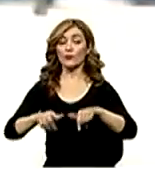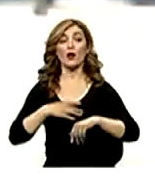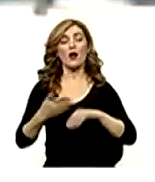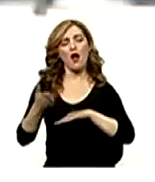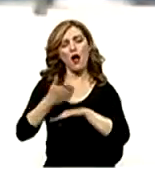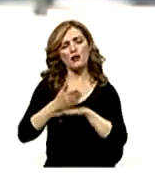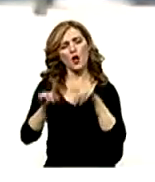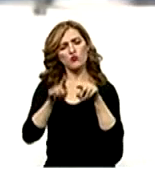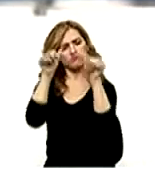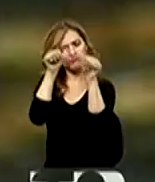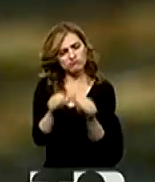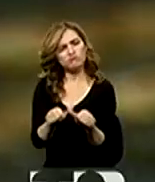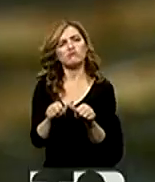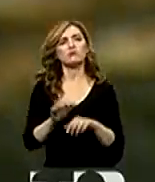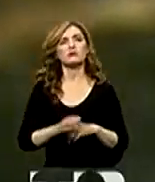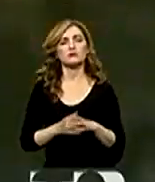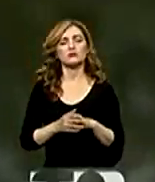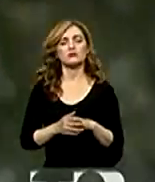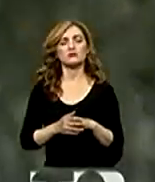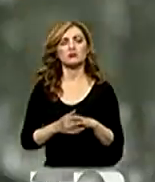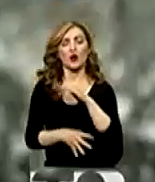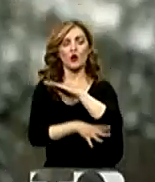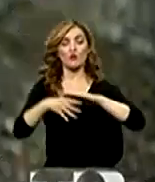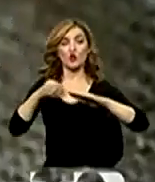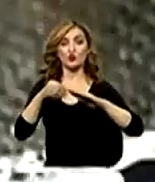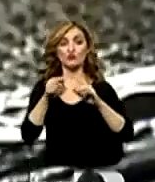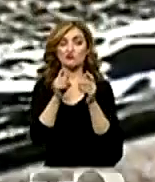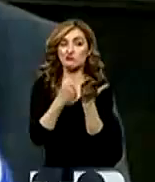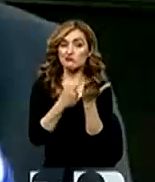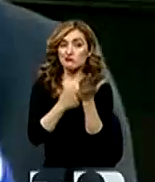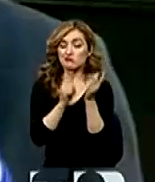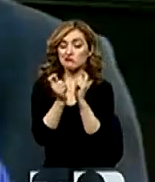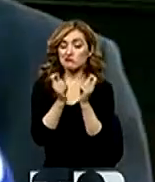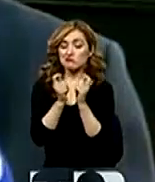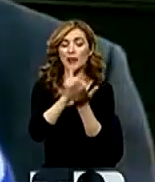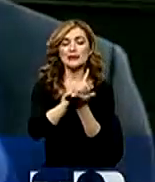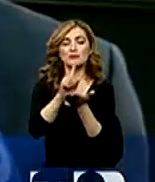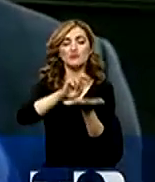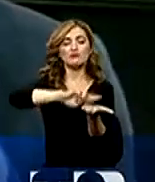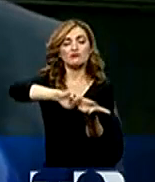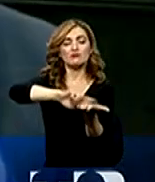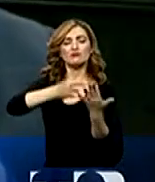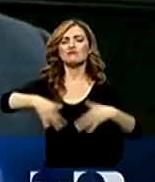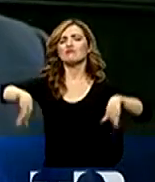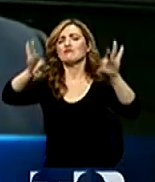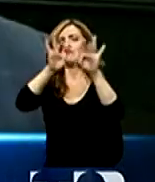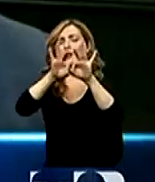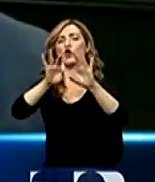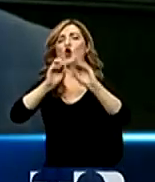original y en otros, como por ejemplo el precio del barril de crudo, se pueden analizar. Esta semana hay una reunión clave, que es la reunión de la